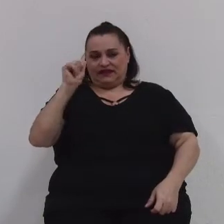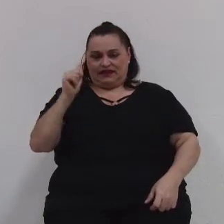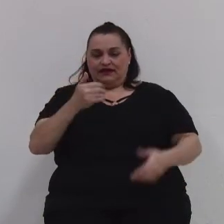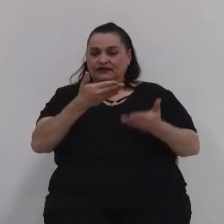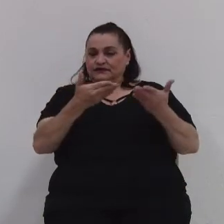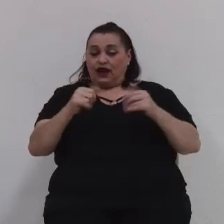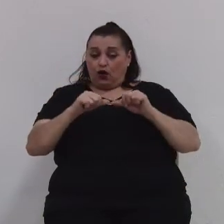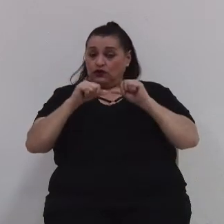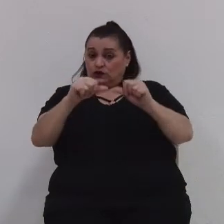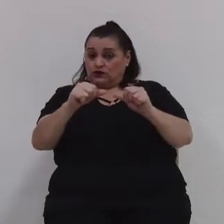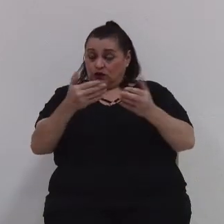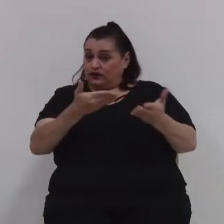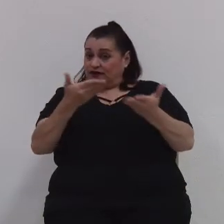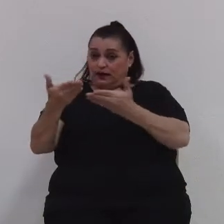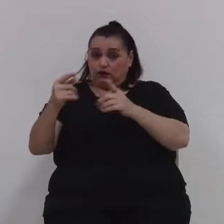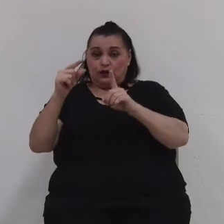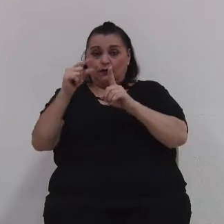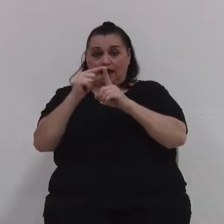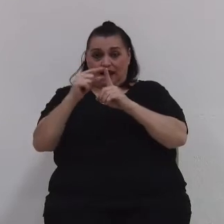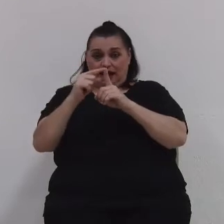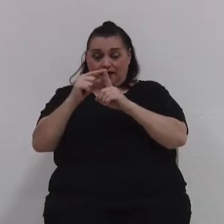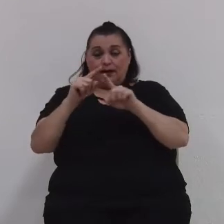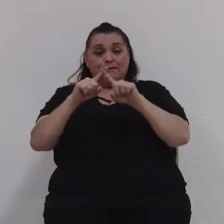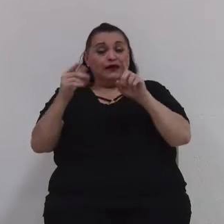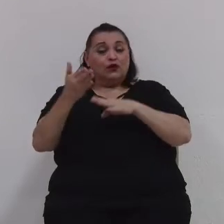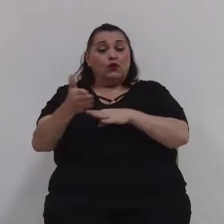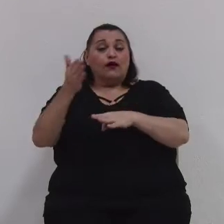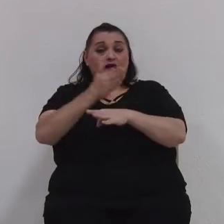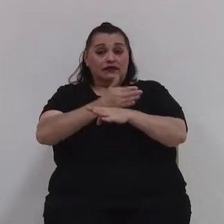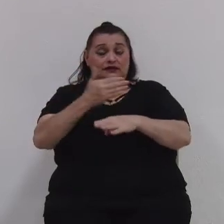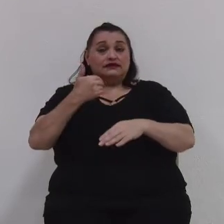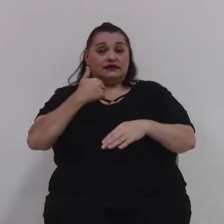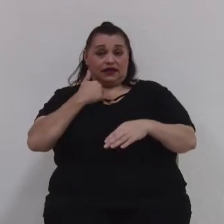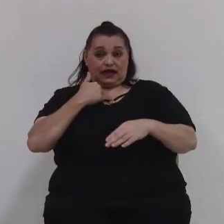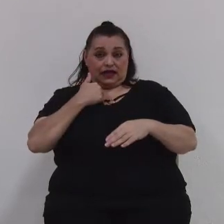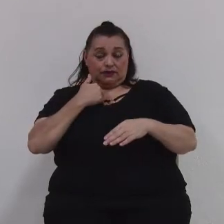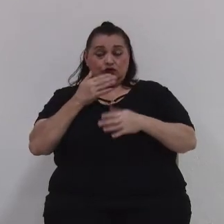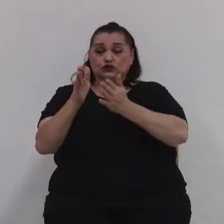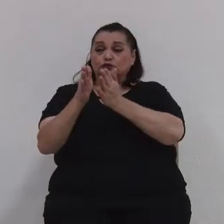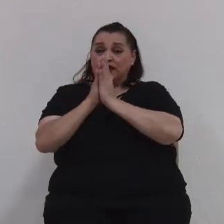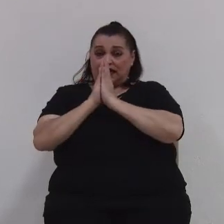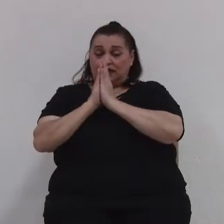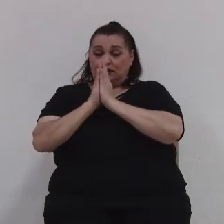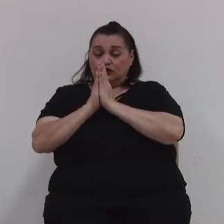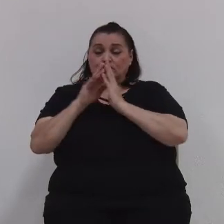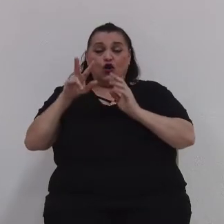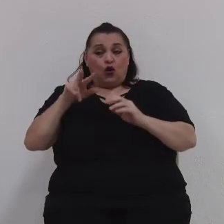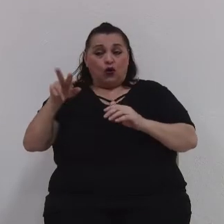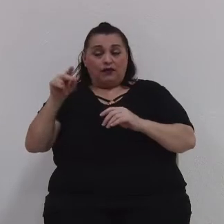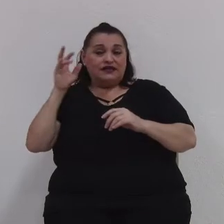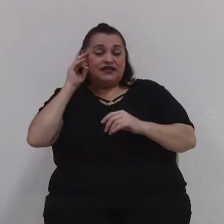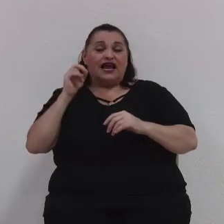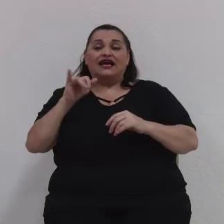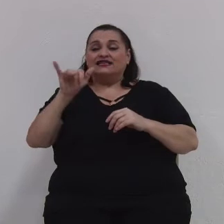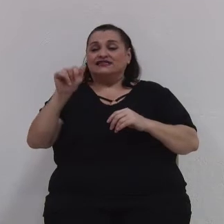a continuación le vamos a dar la palabra, pero antes hemos solicitado a nuestra colega Yanori